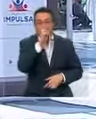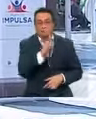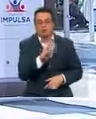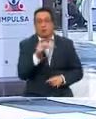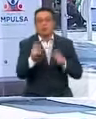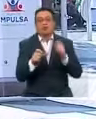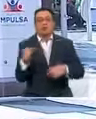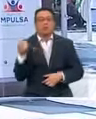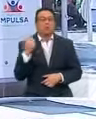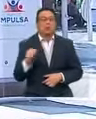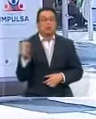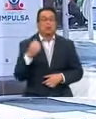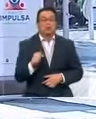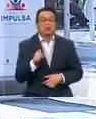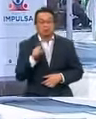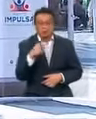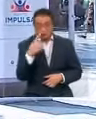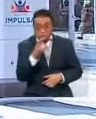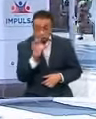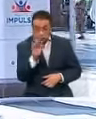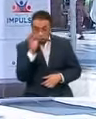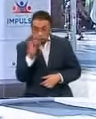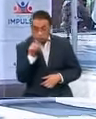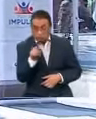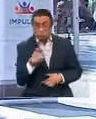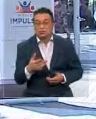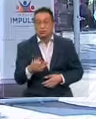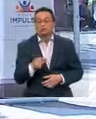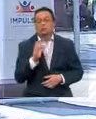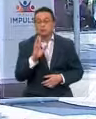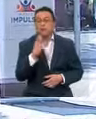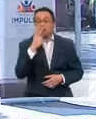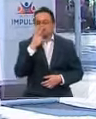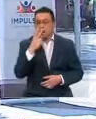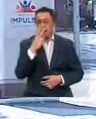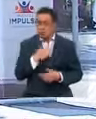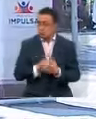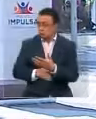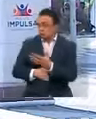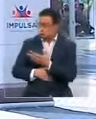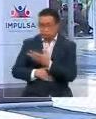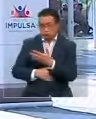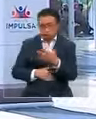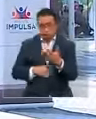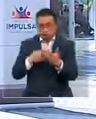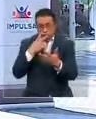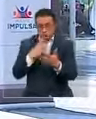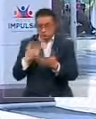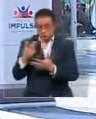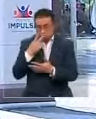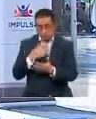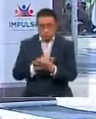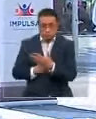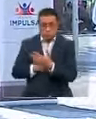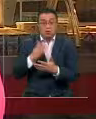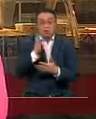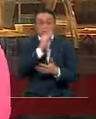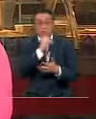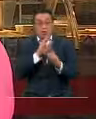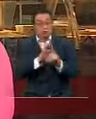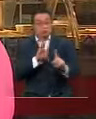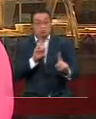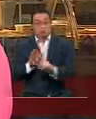hace caso. ¿Y es que usted lo ha notado? Nomás tiene la usted distancia. mire nomás. Hay que mirar acá nomás. Hay que mirar acá nomás, pues no hay